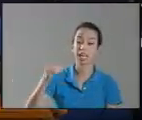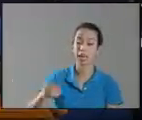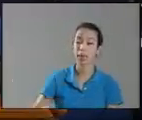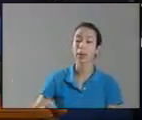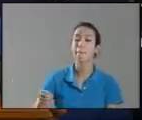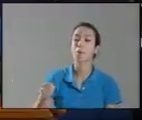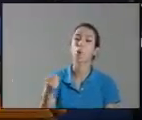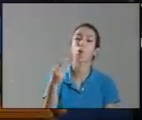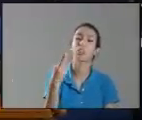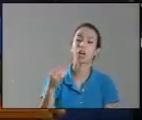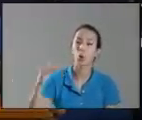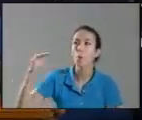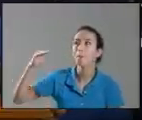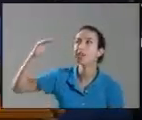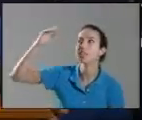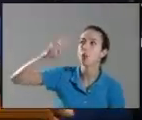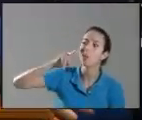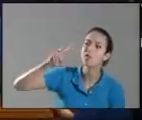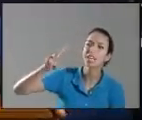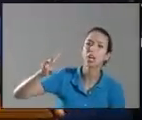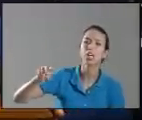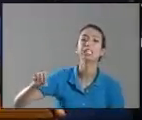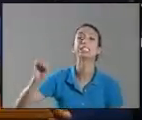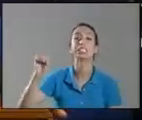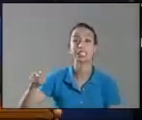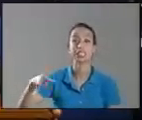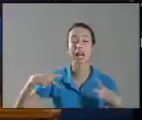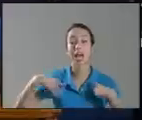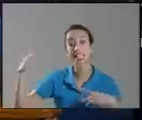elementos necesarios para que crezcan, sino que los tenemos que medir.